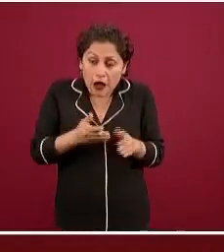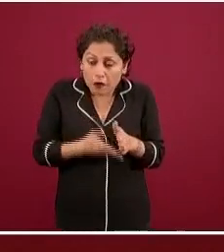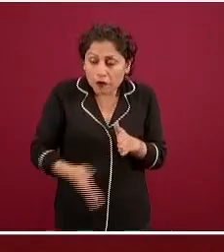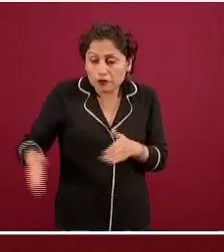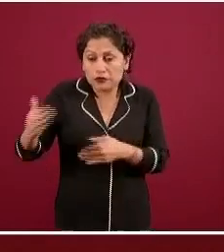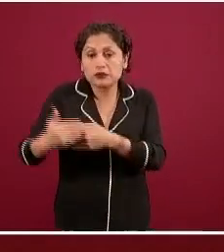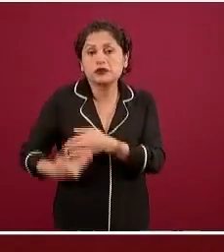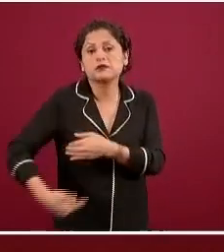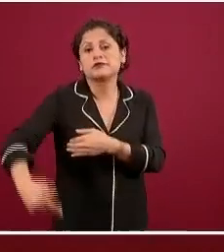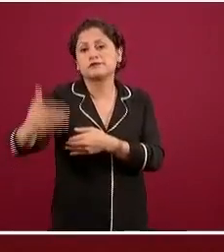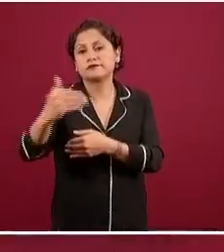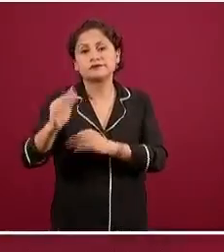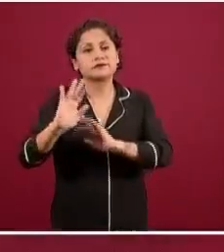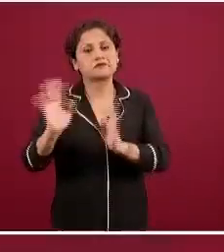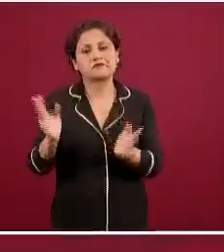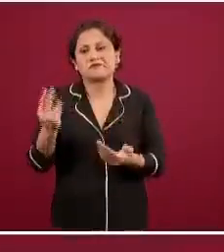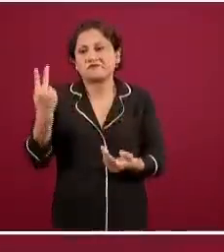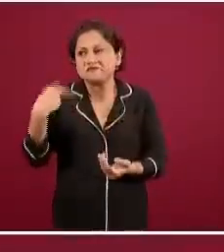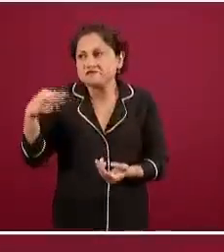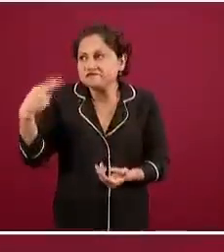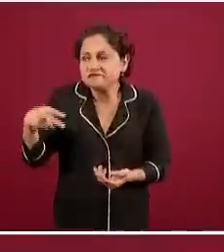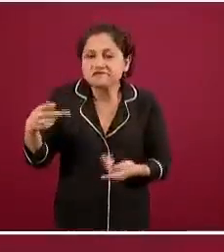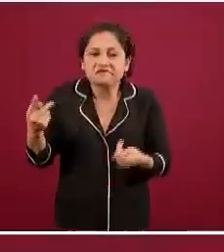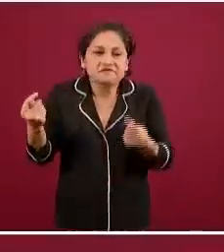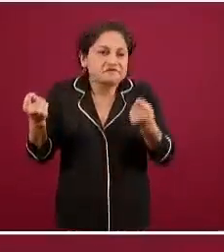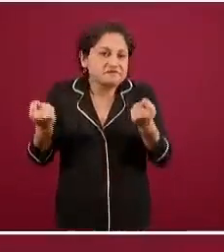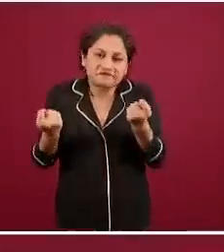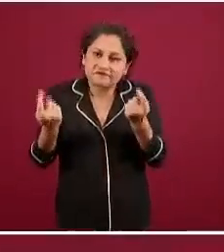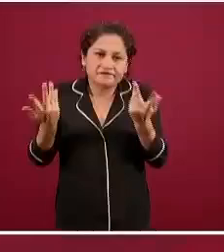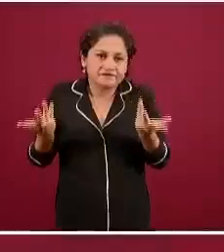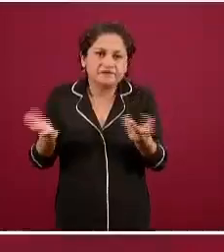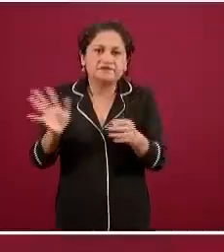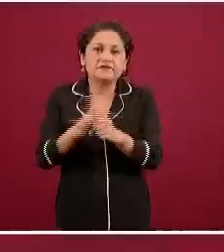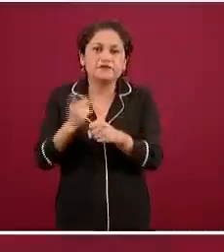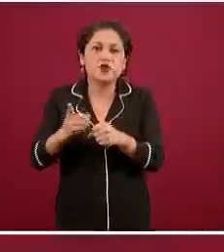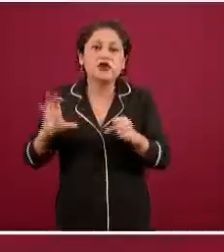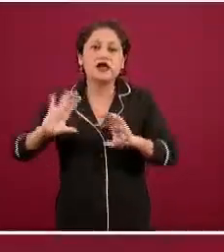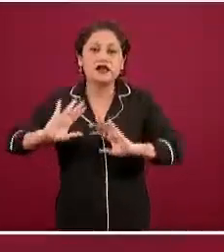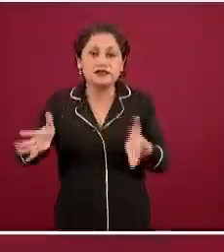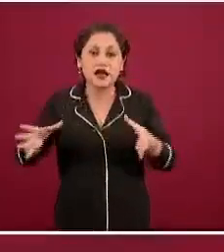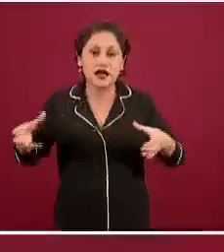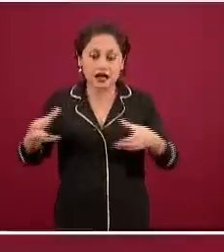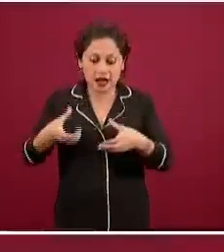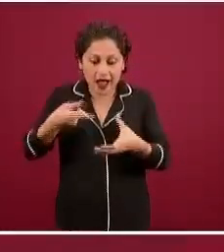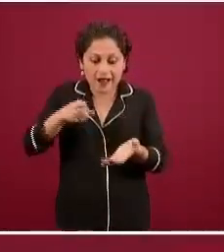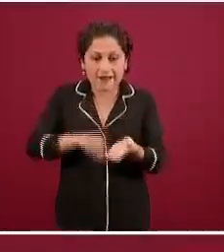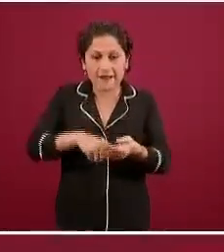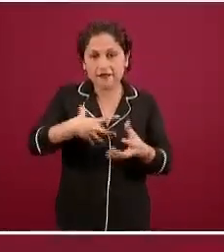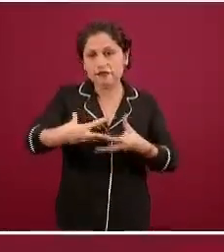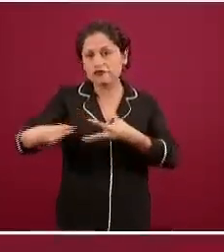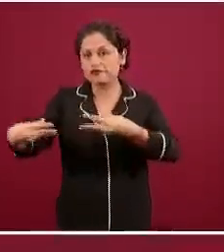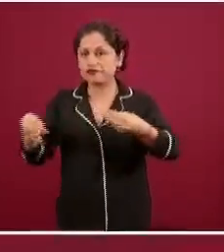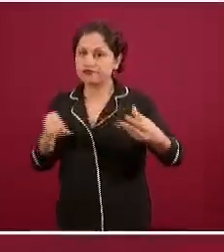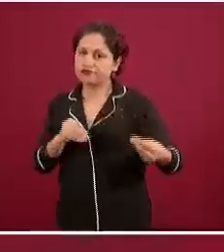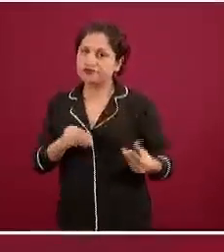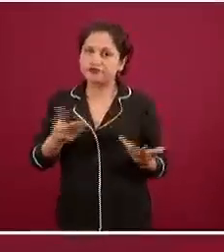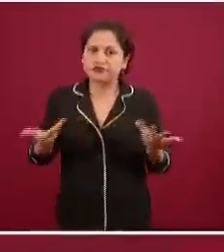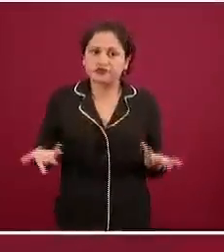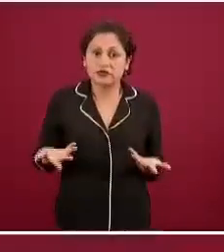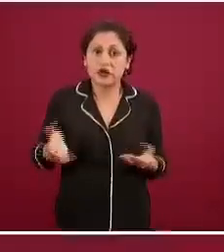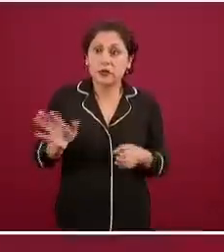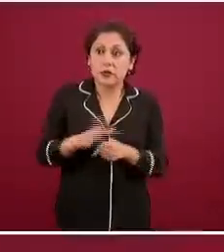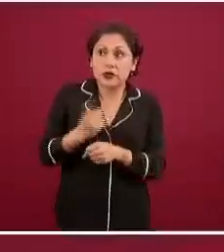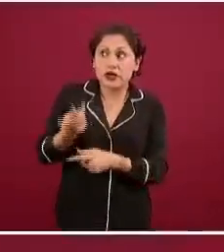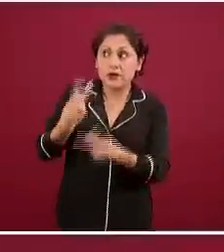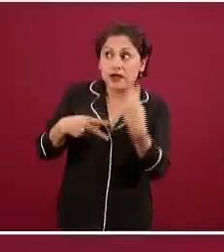dato, porque la transmisión más bien se va a dar a nivel comunitaria y son otras las variables que en su momento se pueden dar. Más sin embargo,